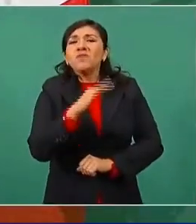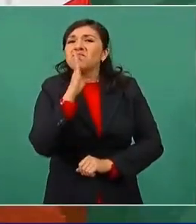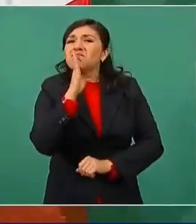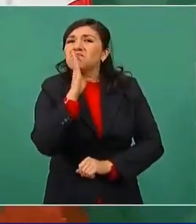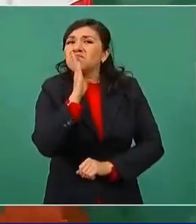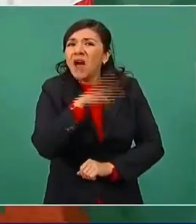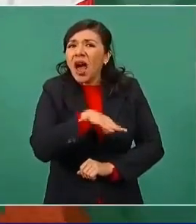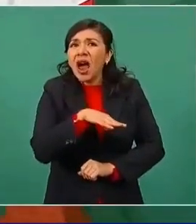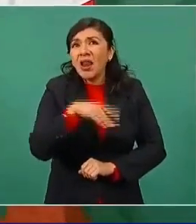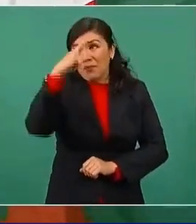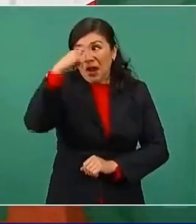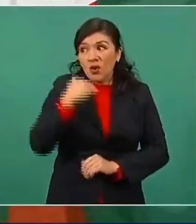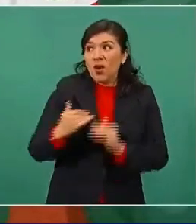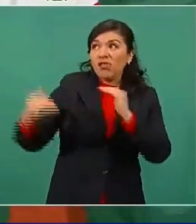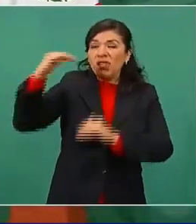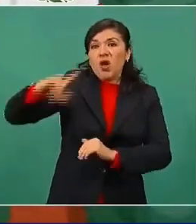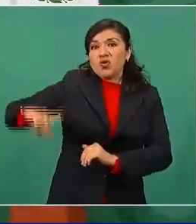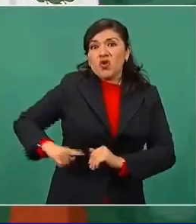a los mandamás,